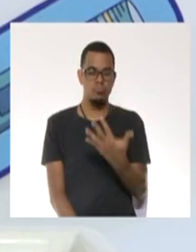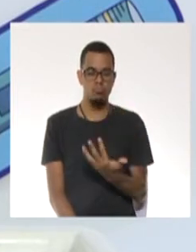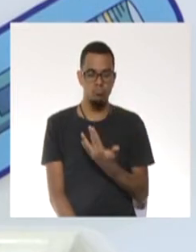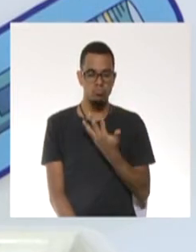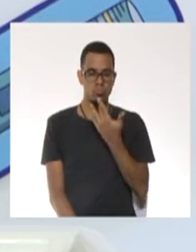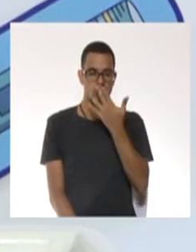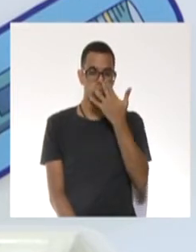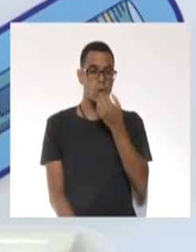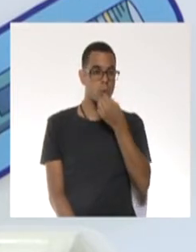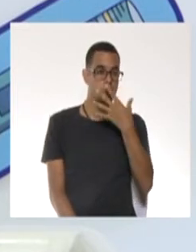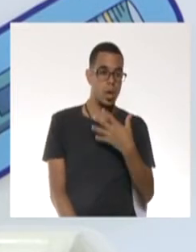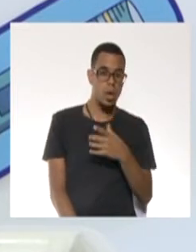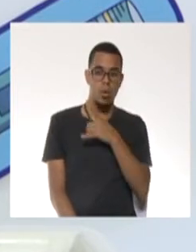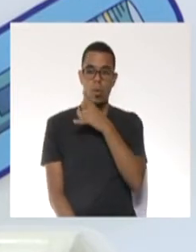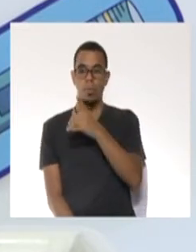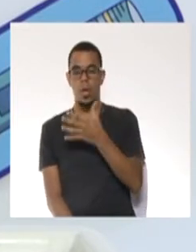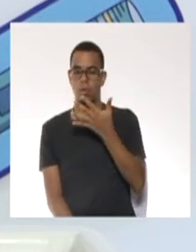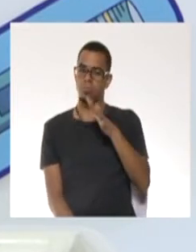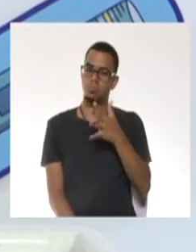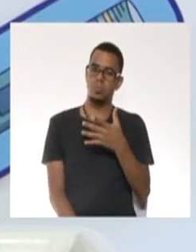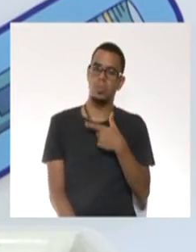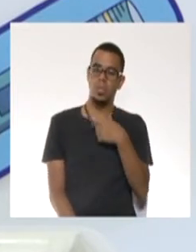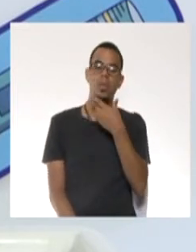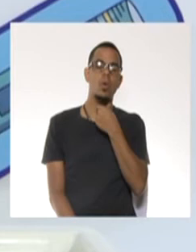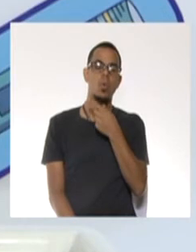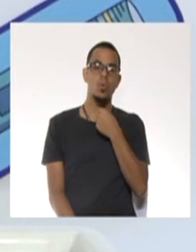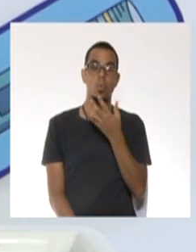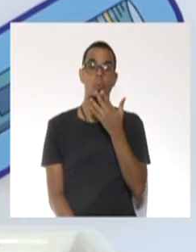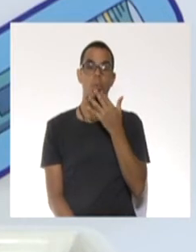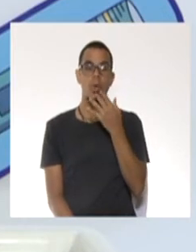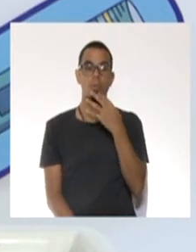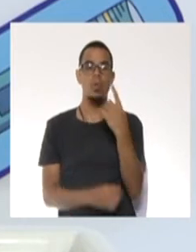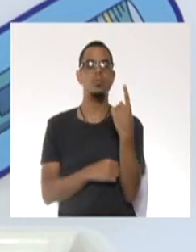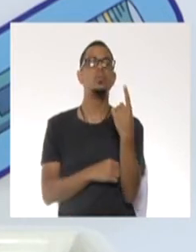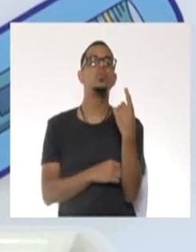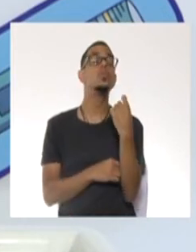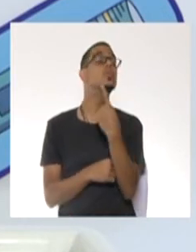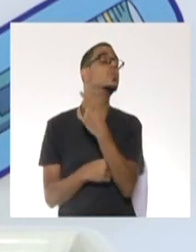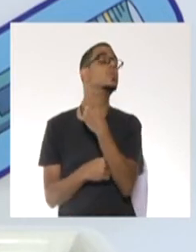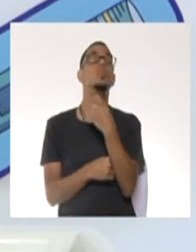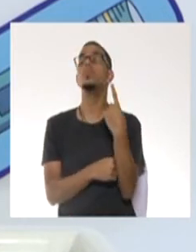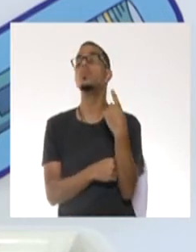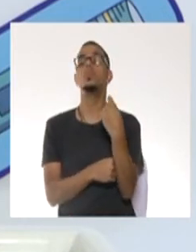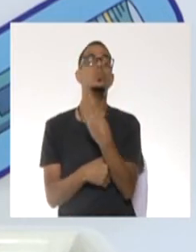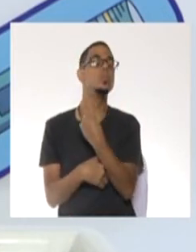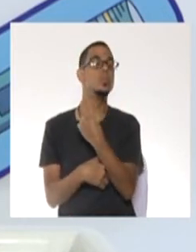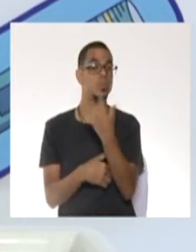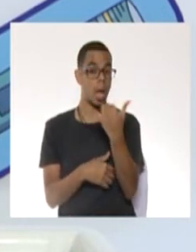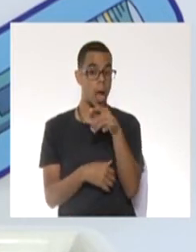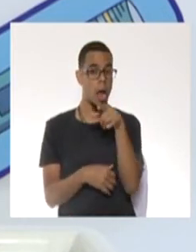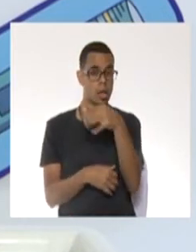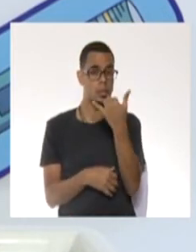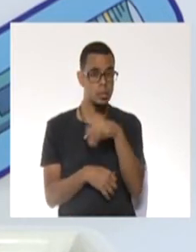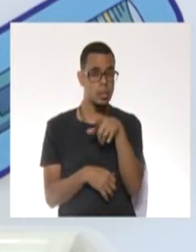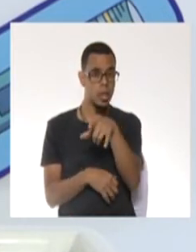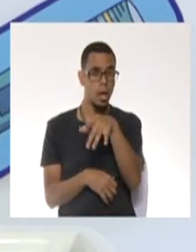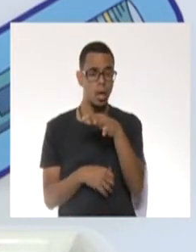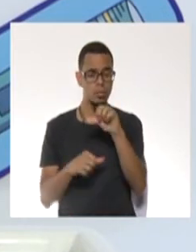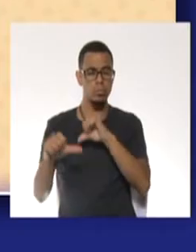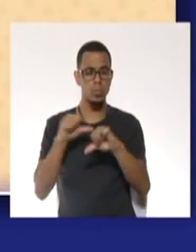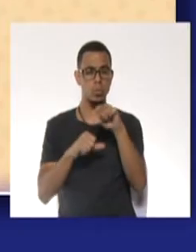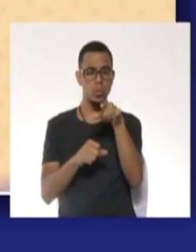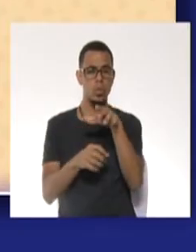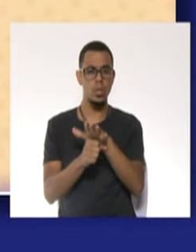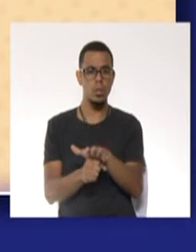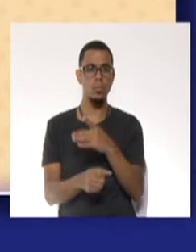Tenemos perfumes, ¿sí?, que tienen un olor. También en algunos compuestos que tenemos de